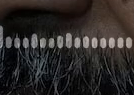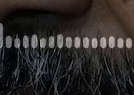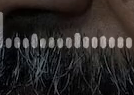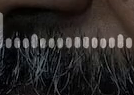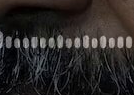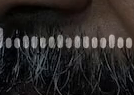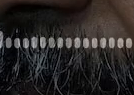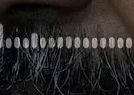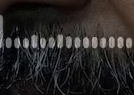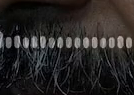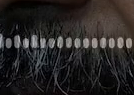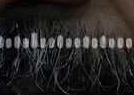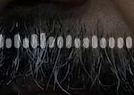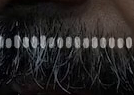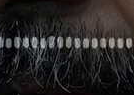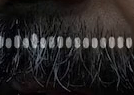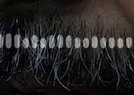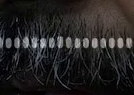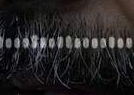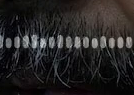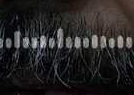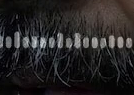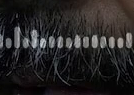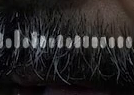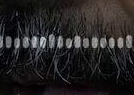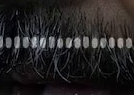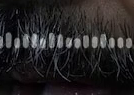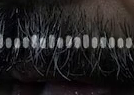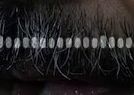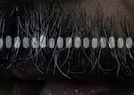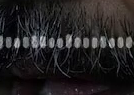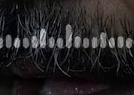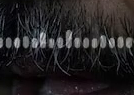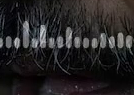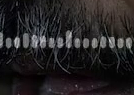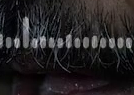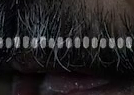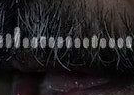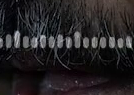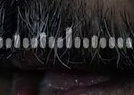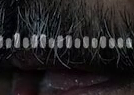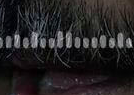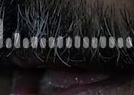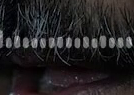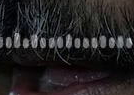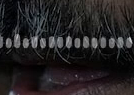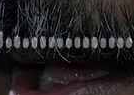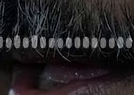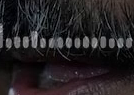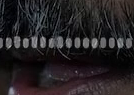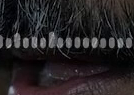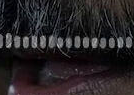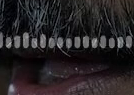Ministro de Cultura venezolano expone a Nicolás Maduro en plena cadena nacional. El funcionario aseguró que no todas las personas que votaron por la oposición lo hicieron motivada por